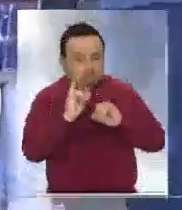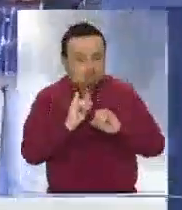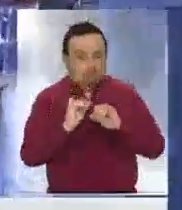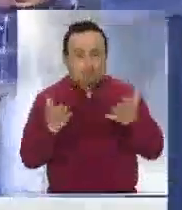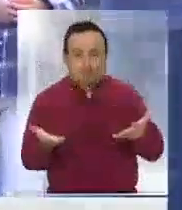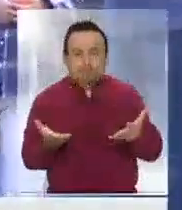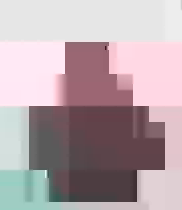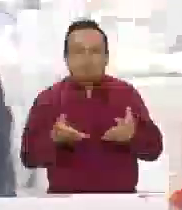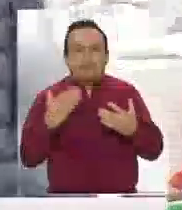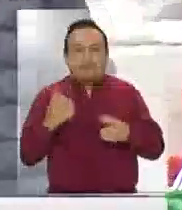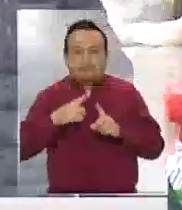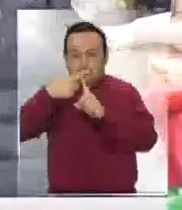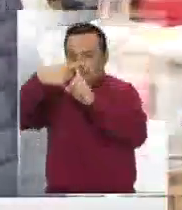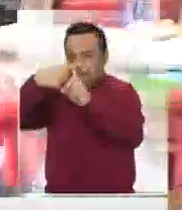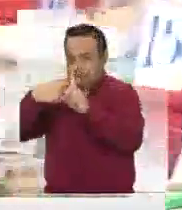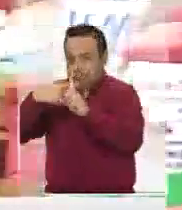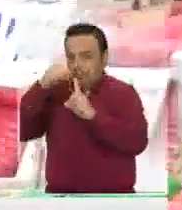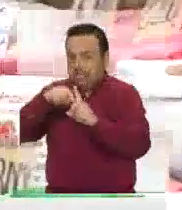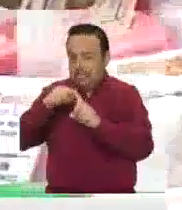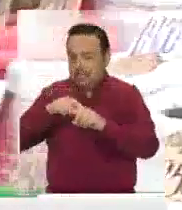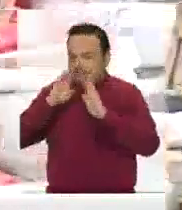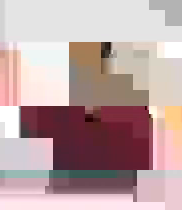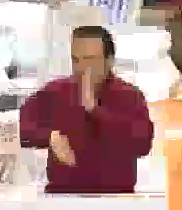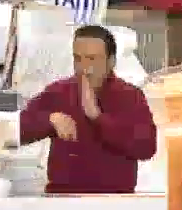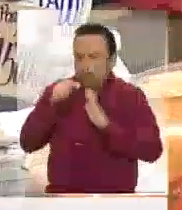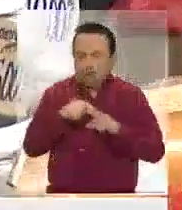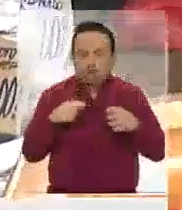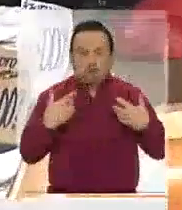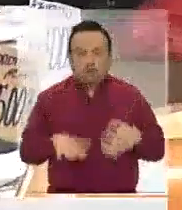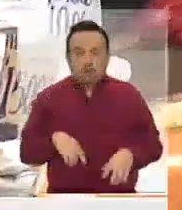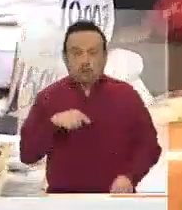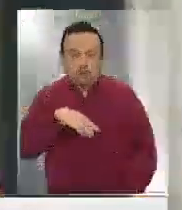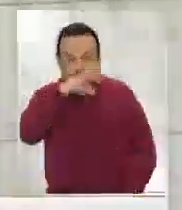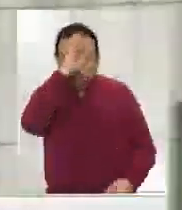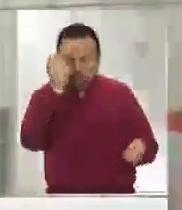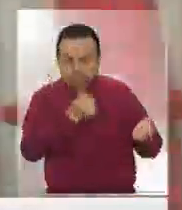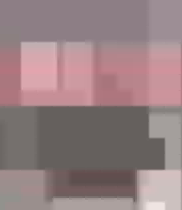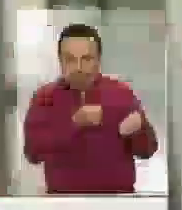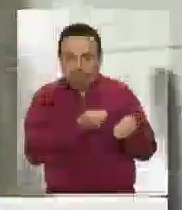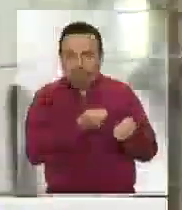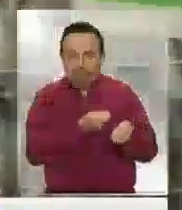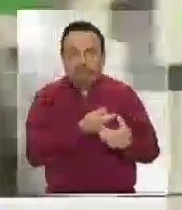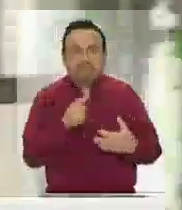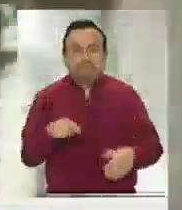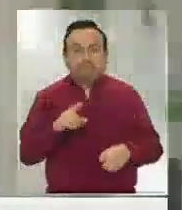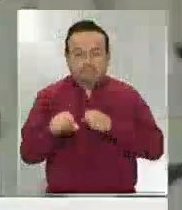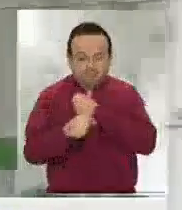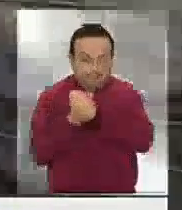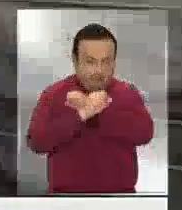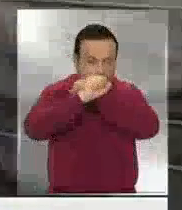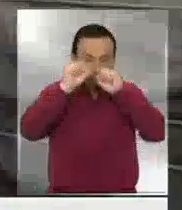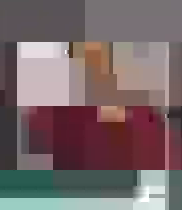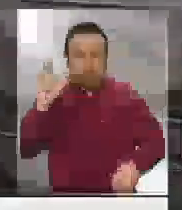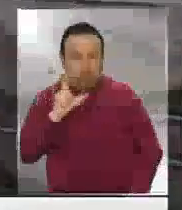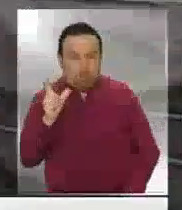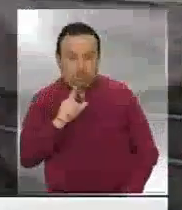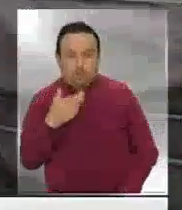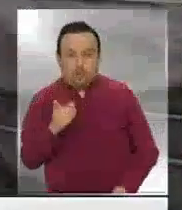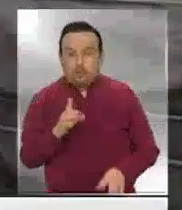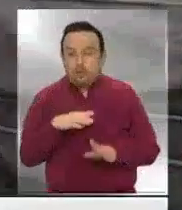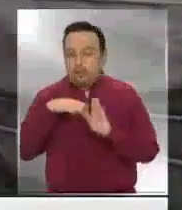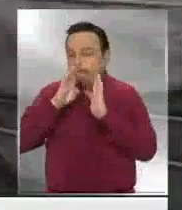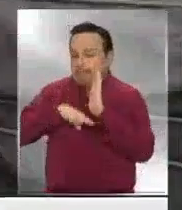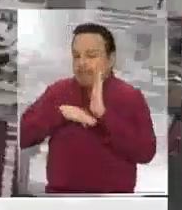son las bajas temperaturas que se registrarán esta semana en la Araucanía. Para la madrugada del lunes se espera que la